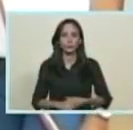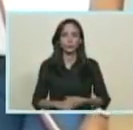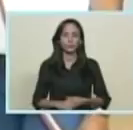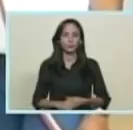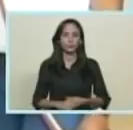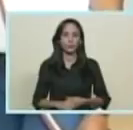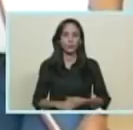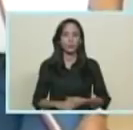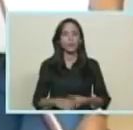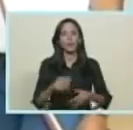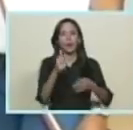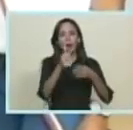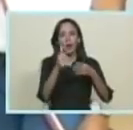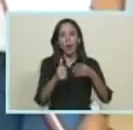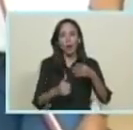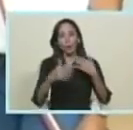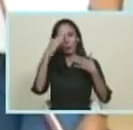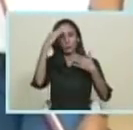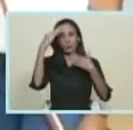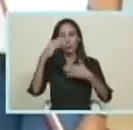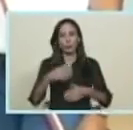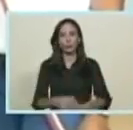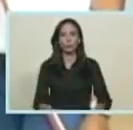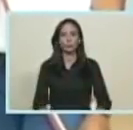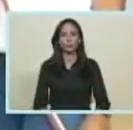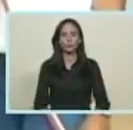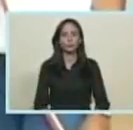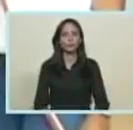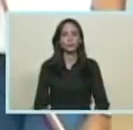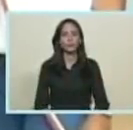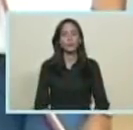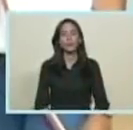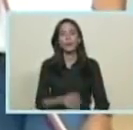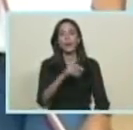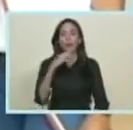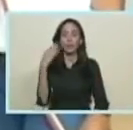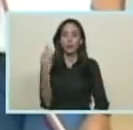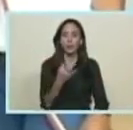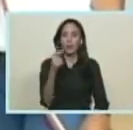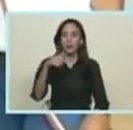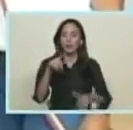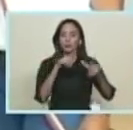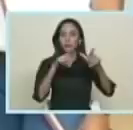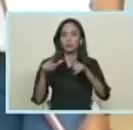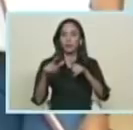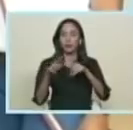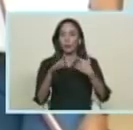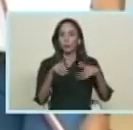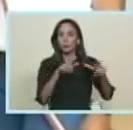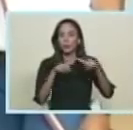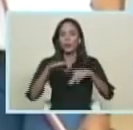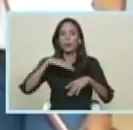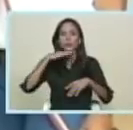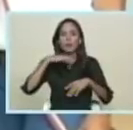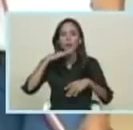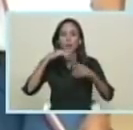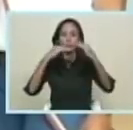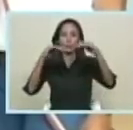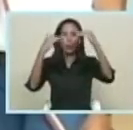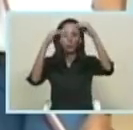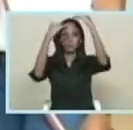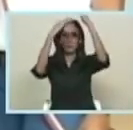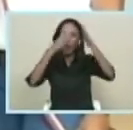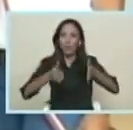Will Rangel y demás autoridades que lo acompañan, presidente. Ciertamente acá nos encontramos en la Torre Empresarial de Sabana Grande, piso